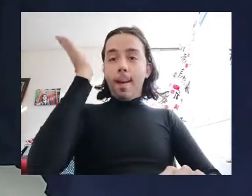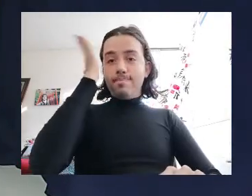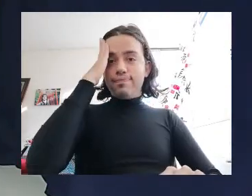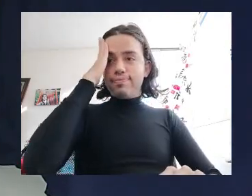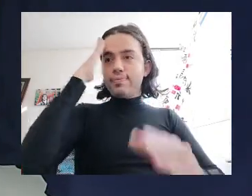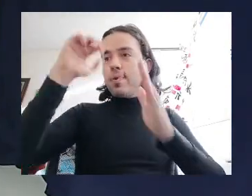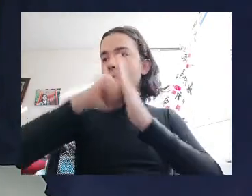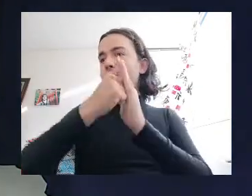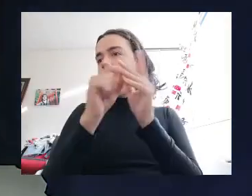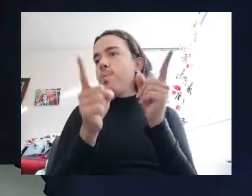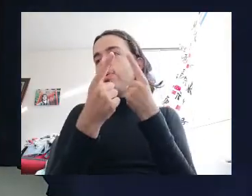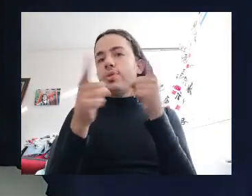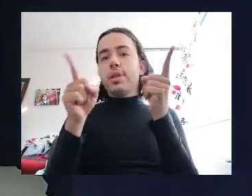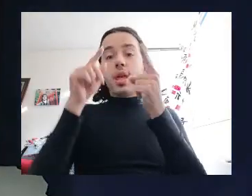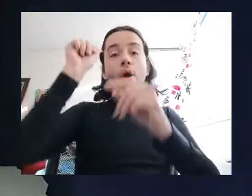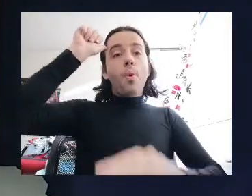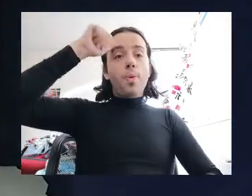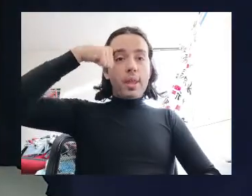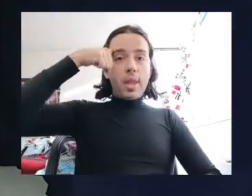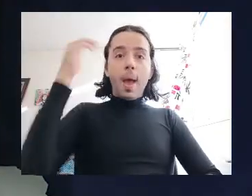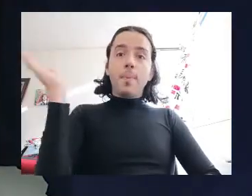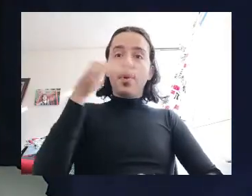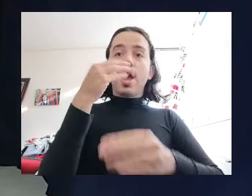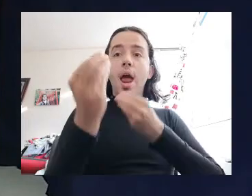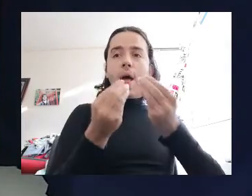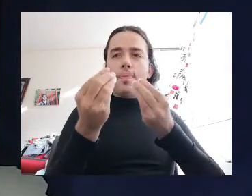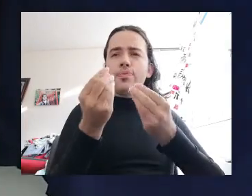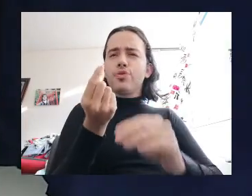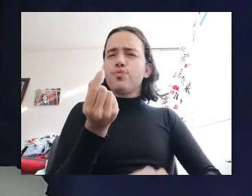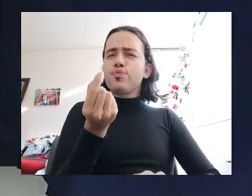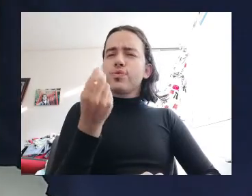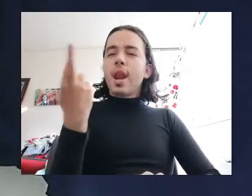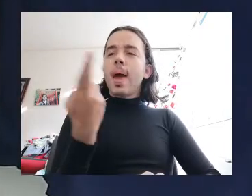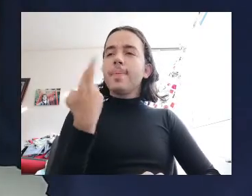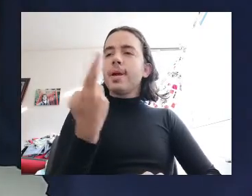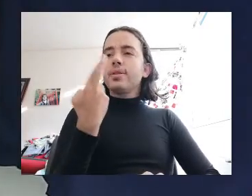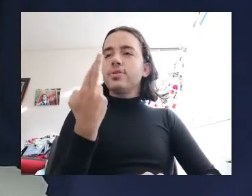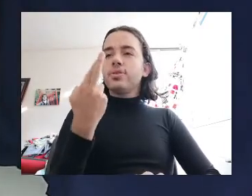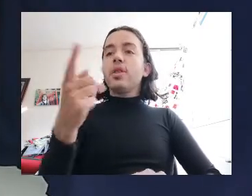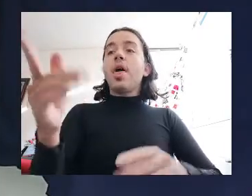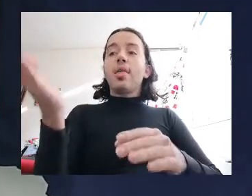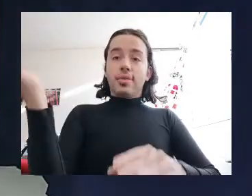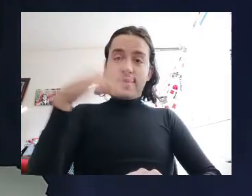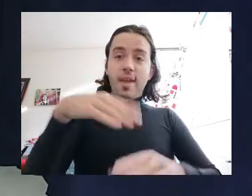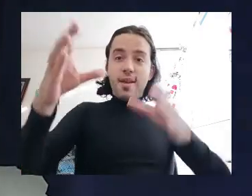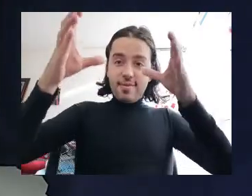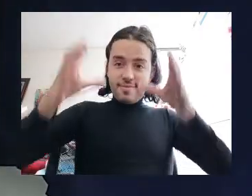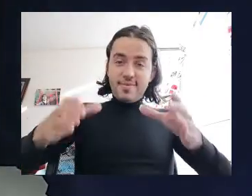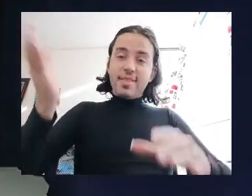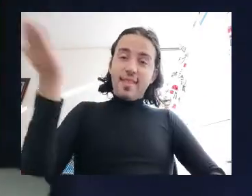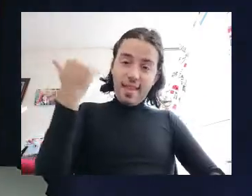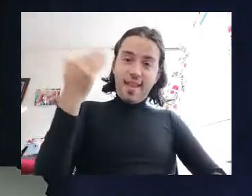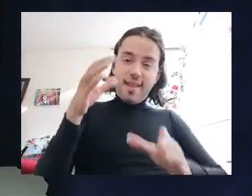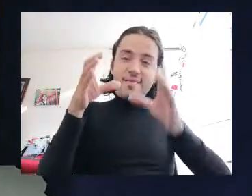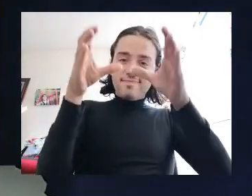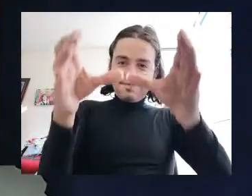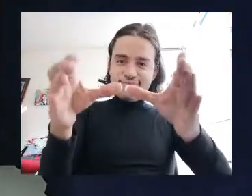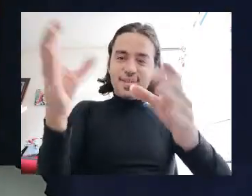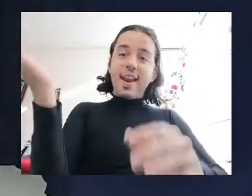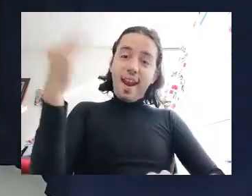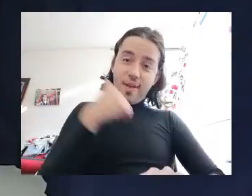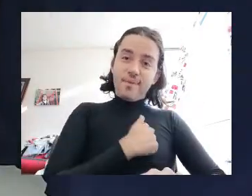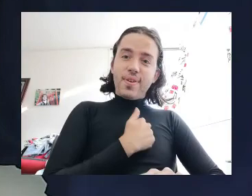que nuestra memoria musical recuerde todo, vamos a hacer un pequeño recordex. ¡Trae tu tambor!